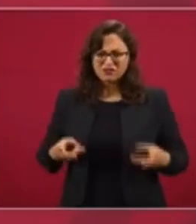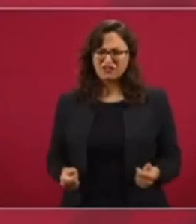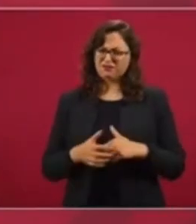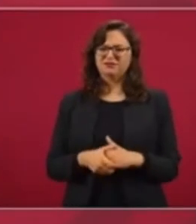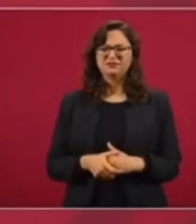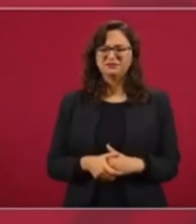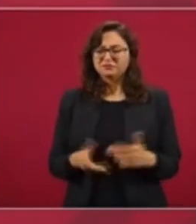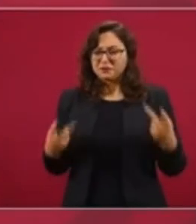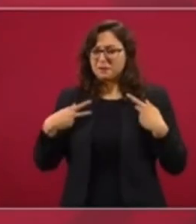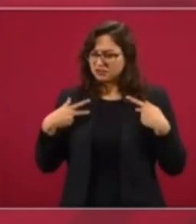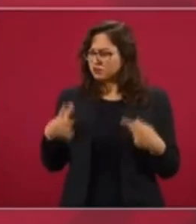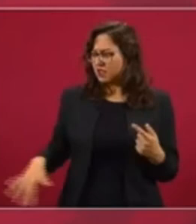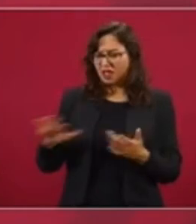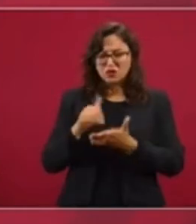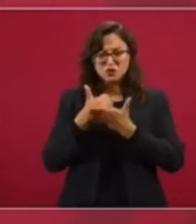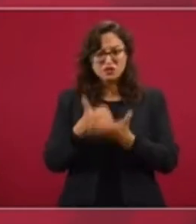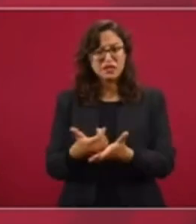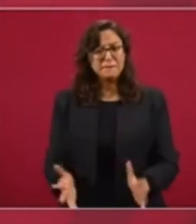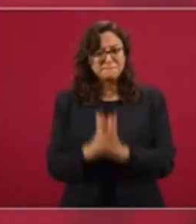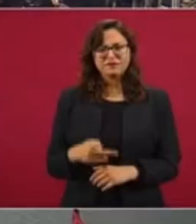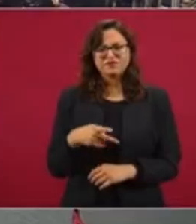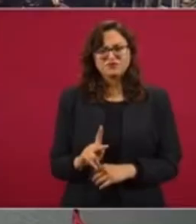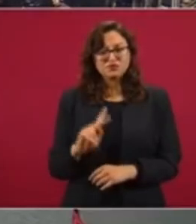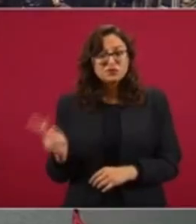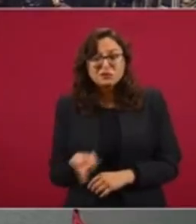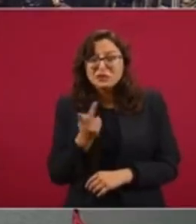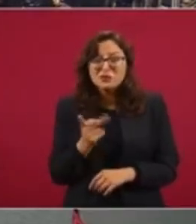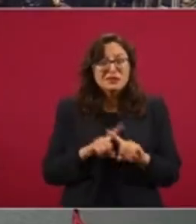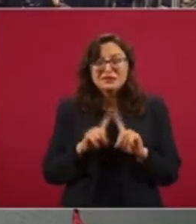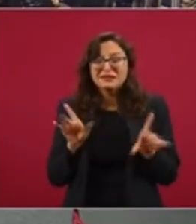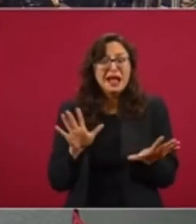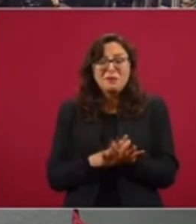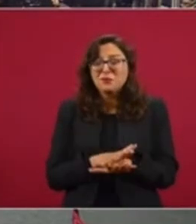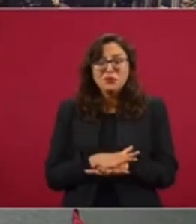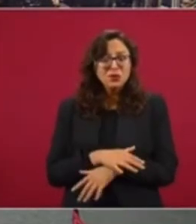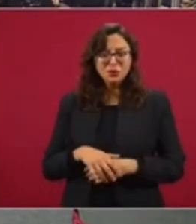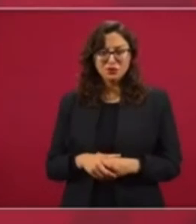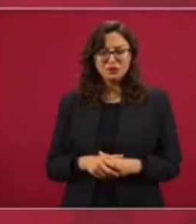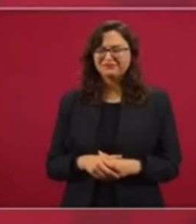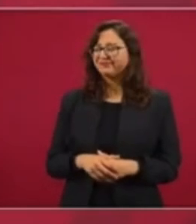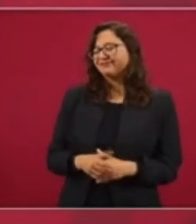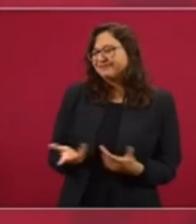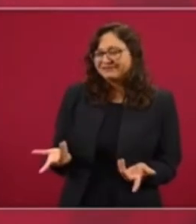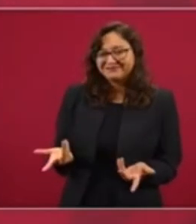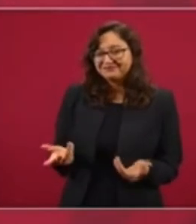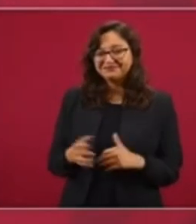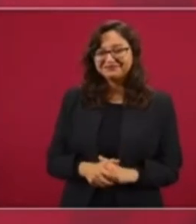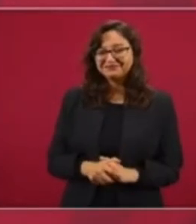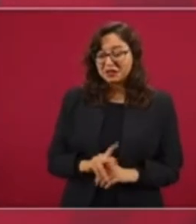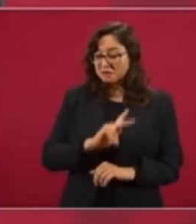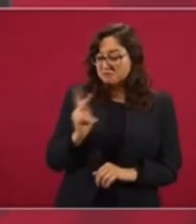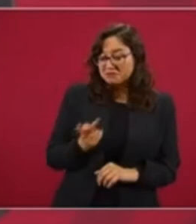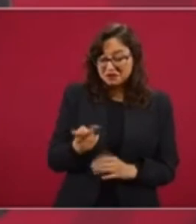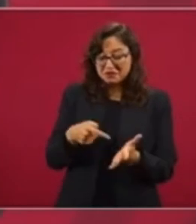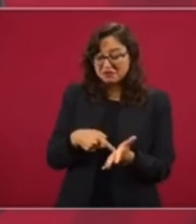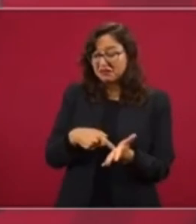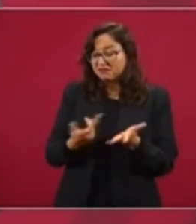quiere, la verdad, quiere participar y quiere ser tomado en cuenta. La pregunta al momento, si se vota por el